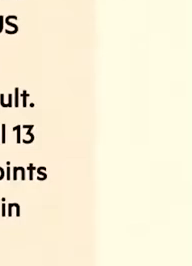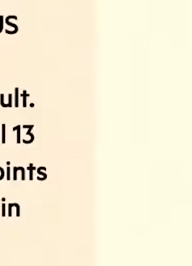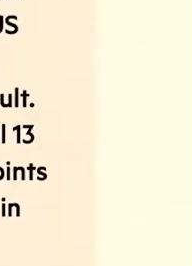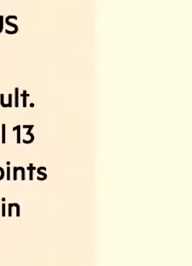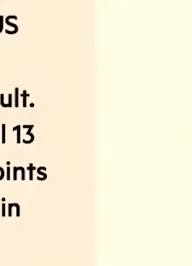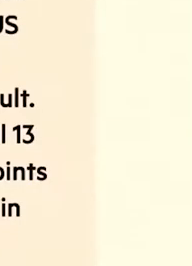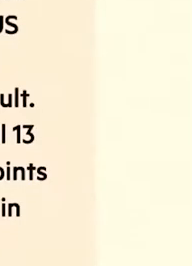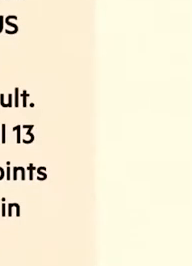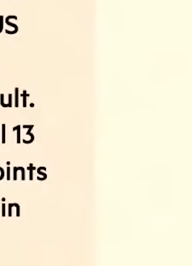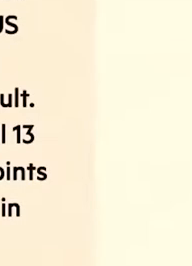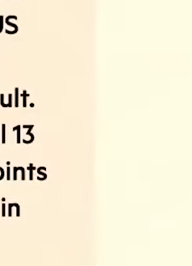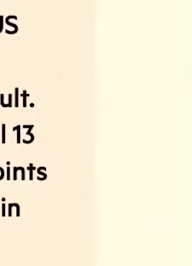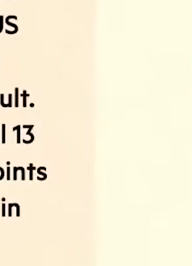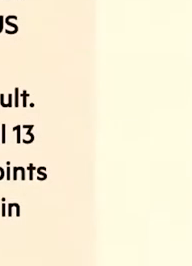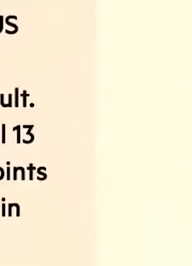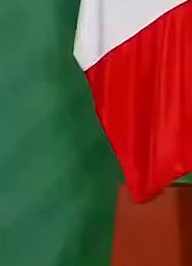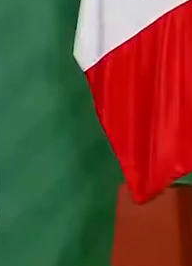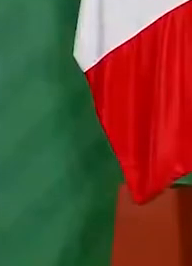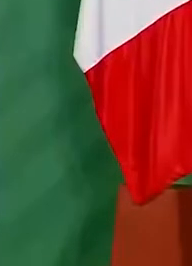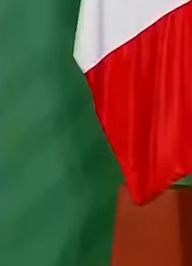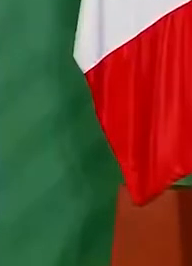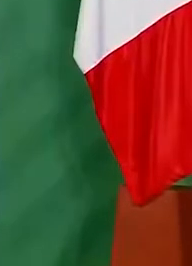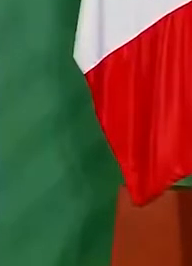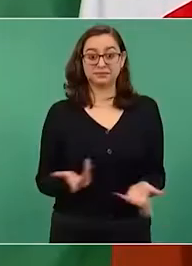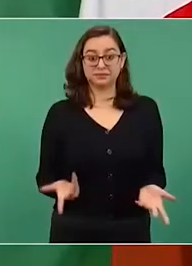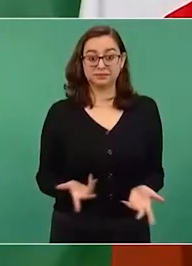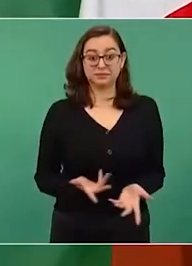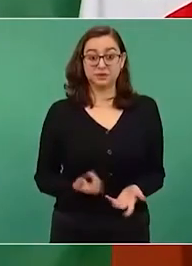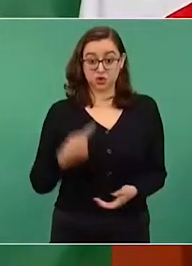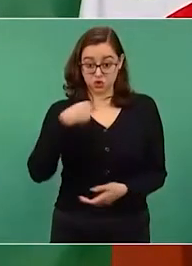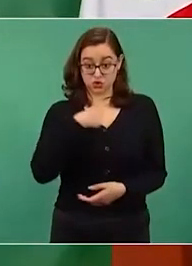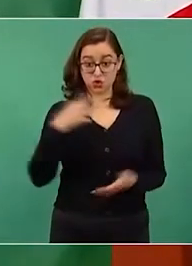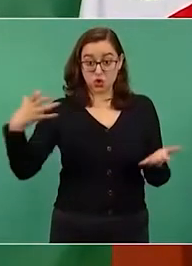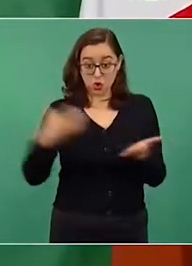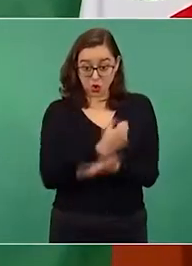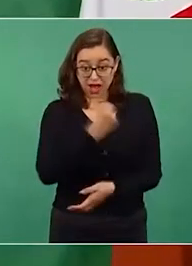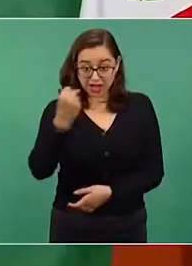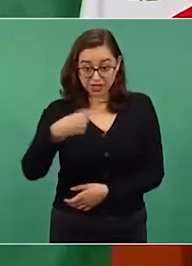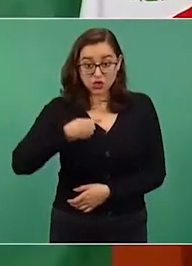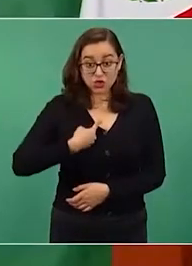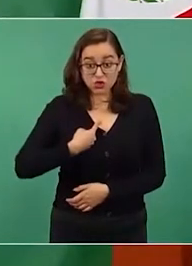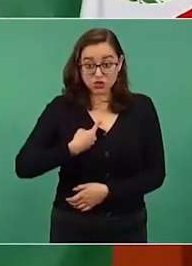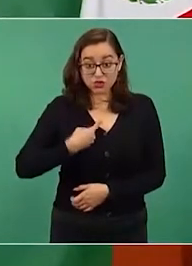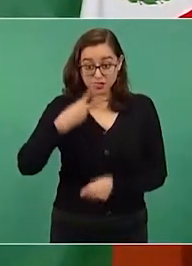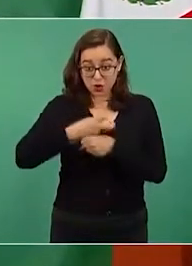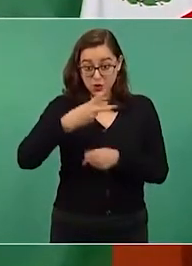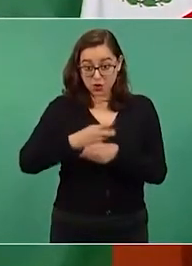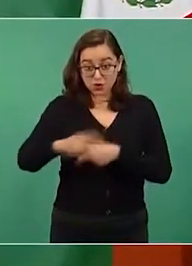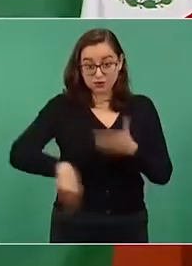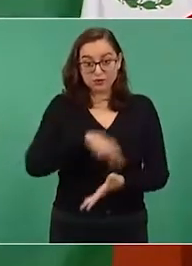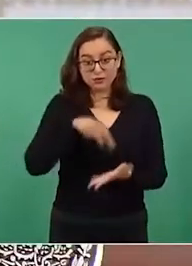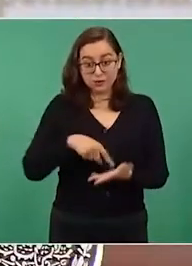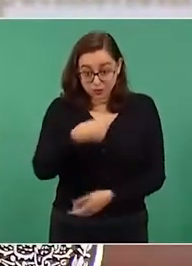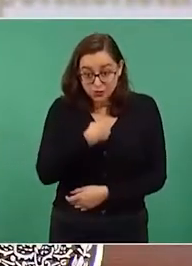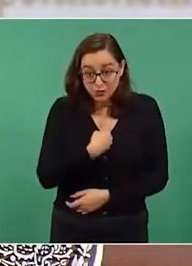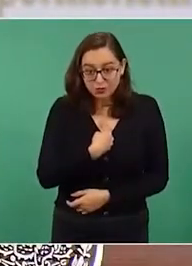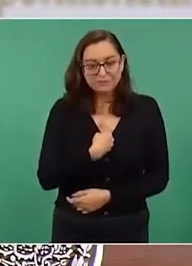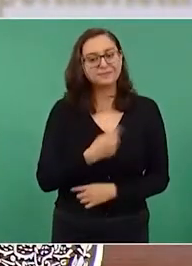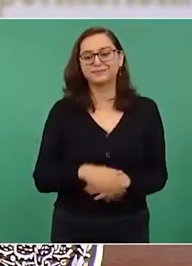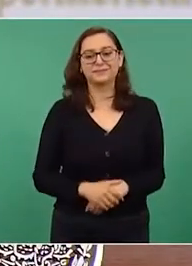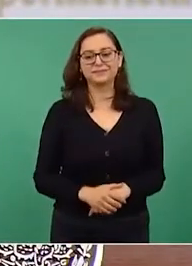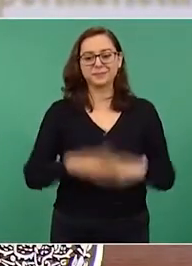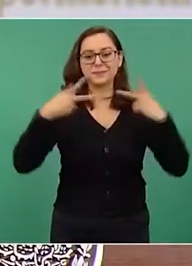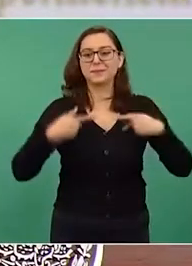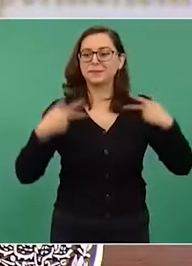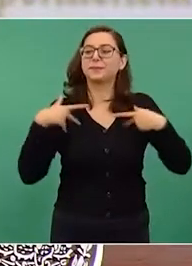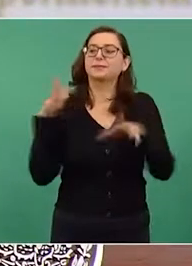no es mi persona, es la confianza de la gente y es para orgullo